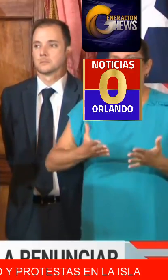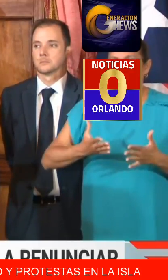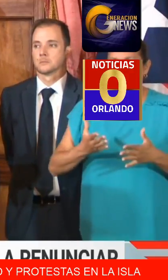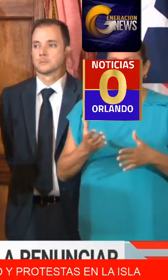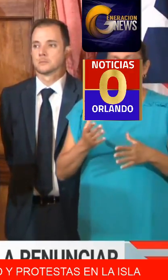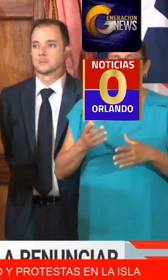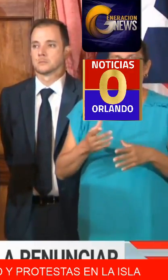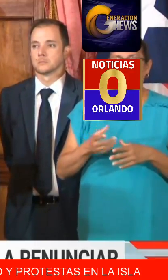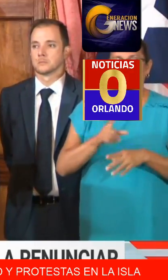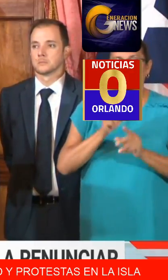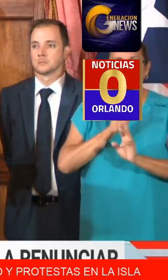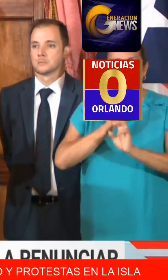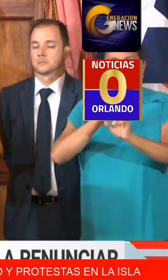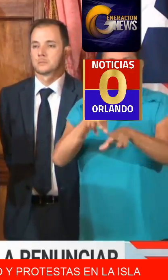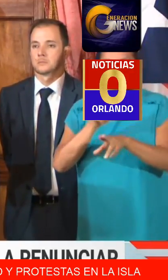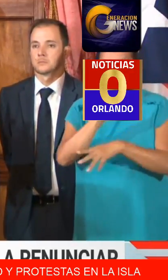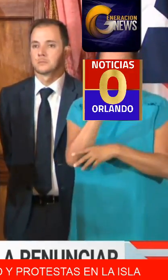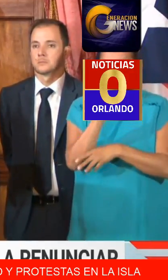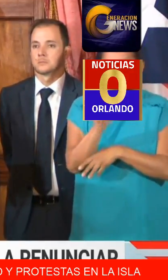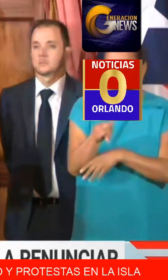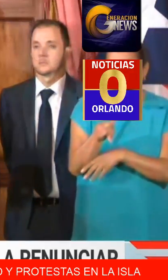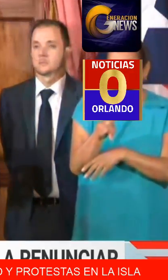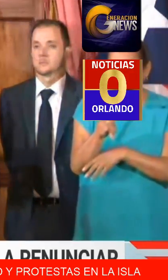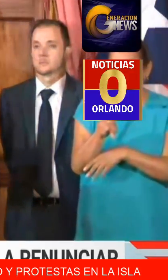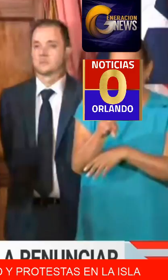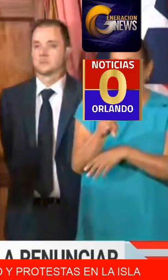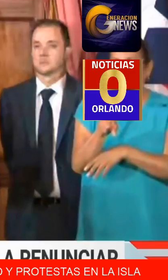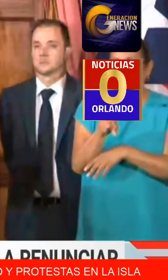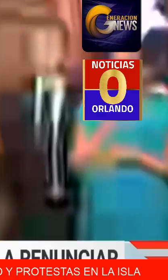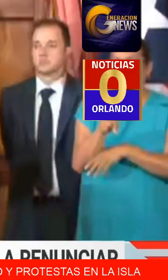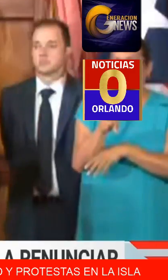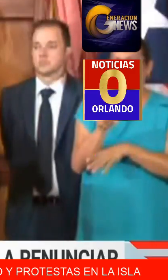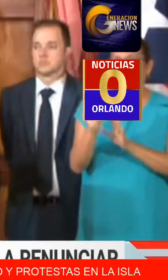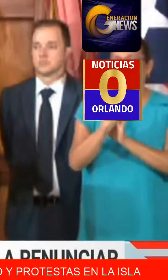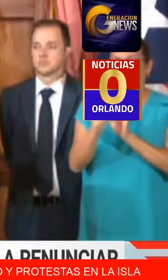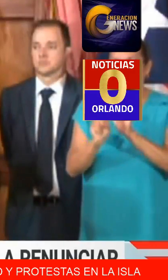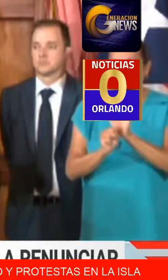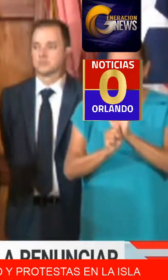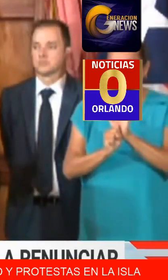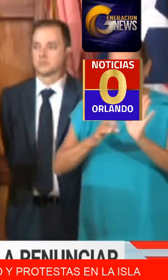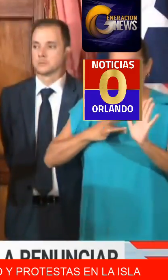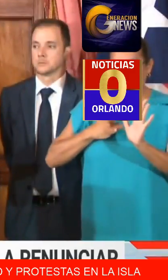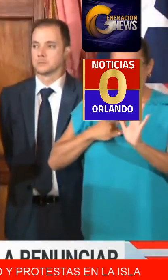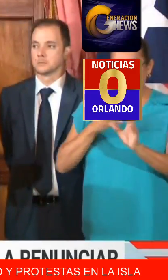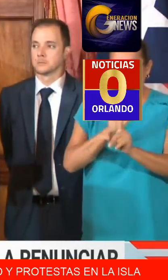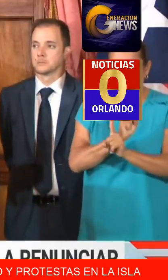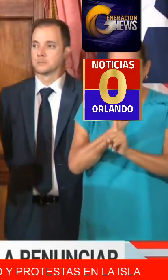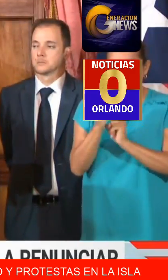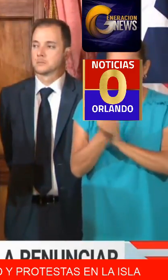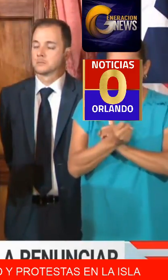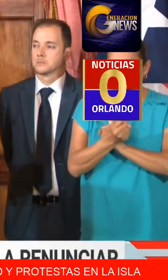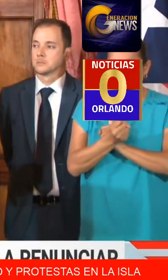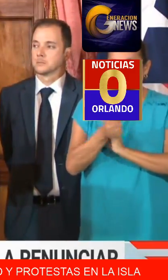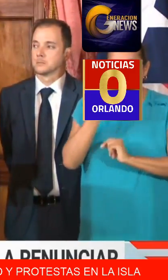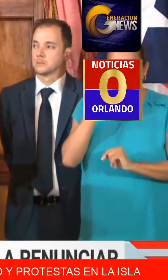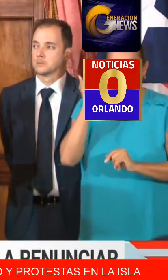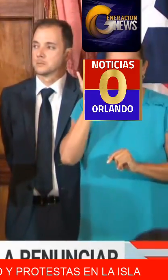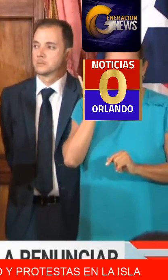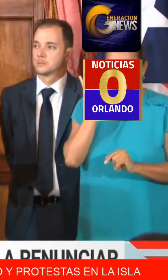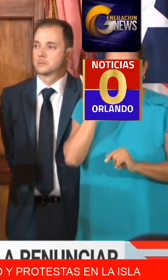con diálogo se pueden lograr ambos objetivos. Governor, they would like the same expression